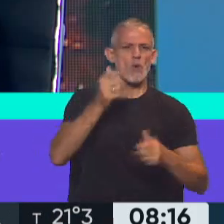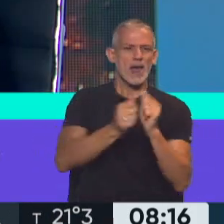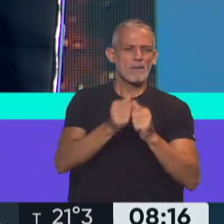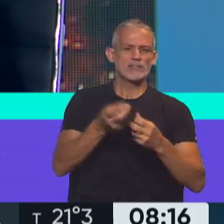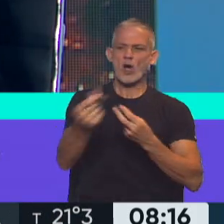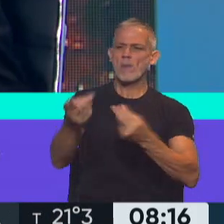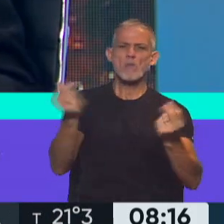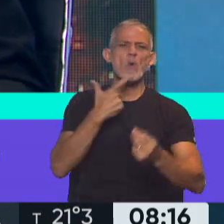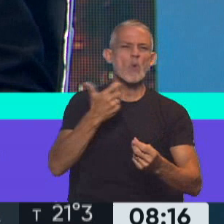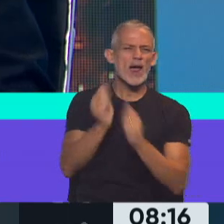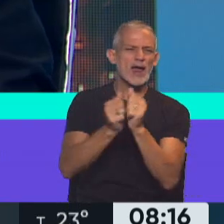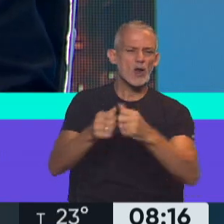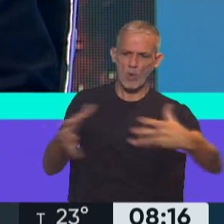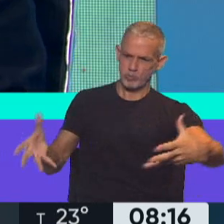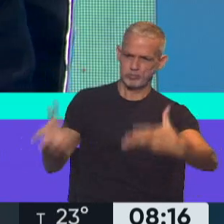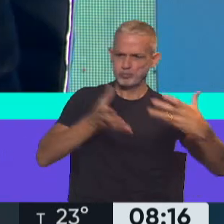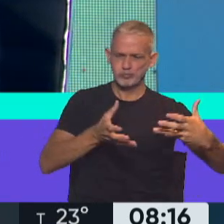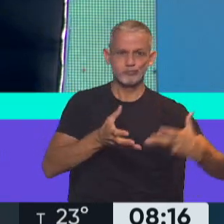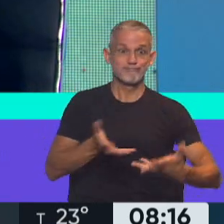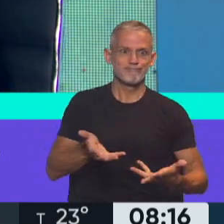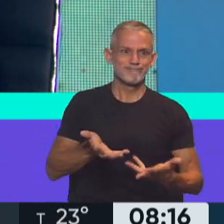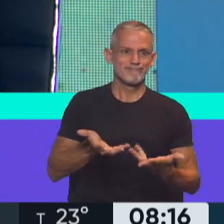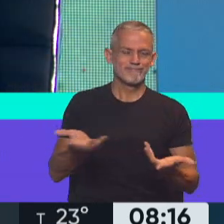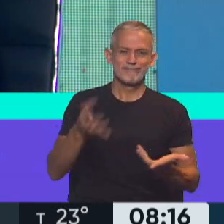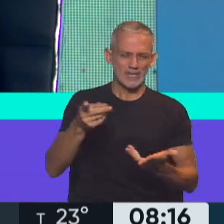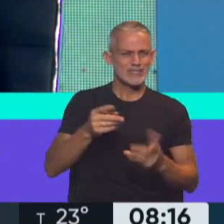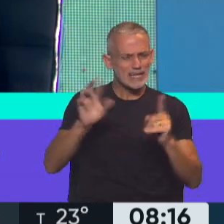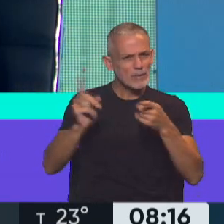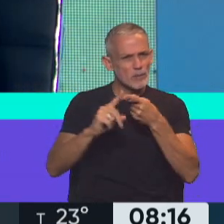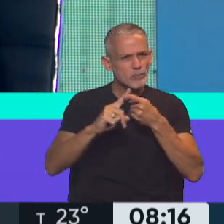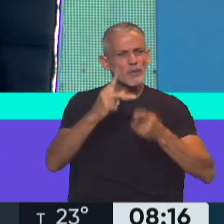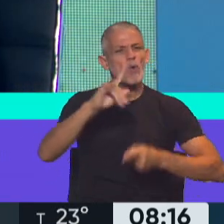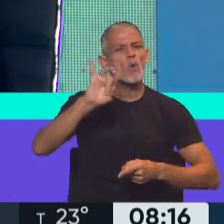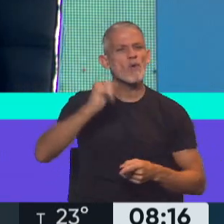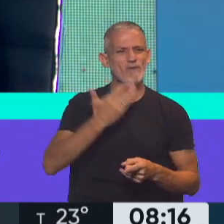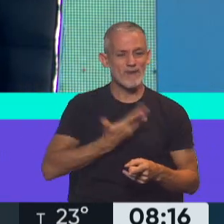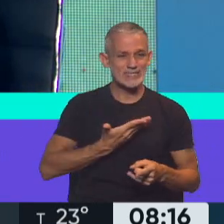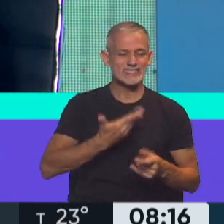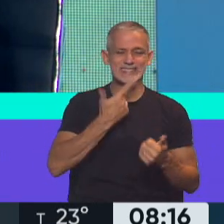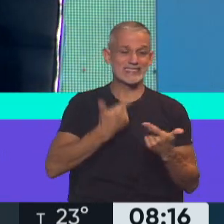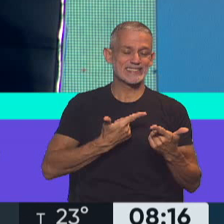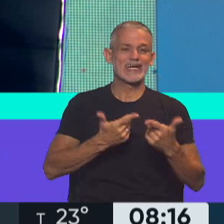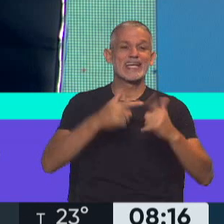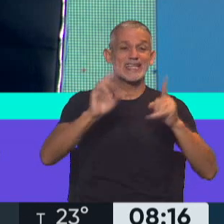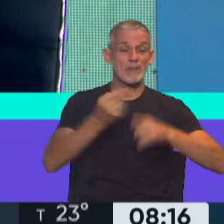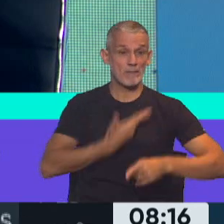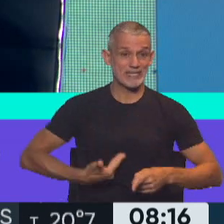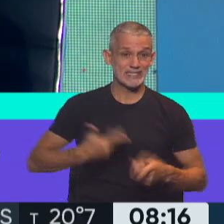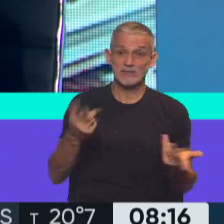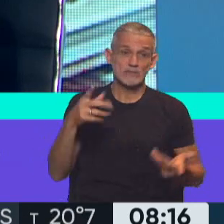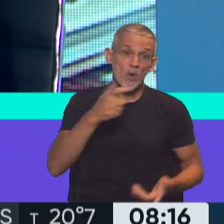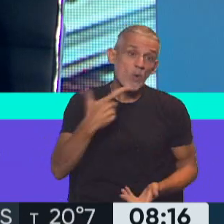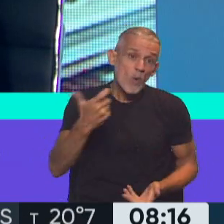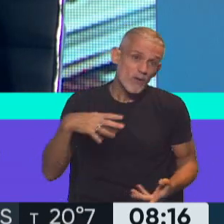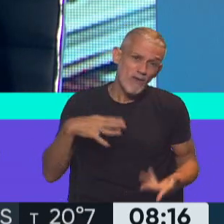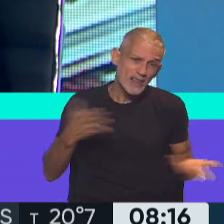que esa materia prima, y acá está bueno también, porque lo hablamos con Matías Culfas, lo hablé con el presidente también en su momento. Hoy, por ejemplo, falta cuero,